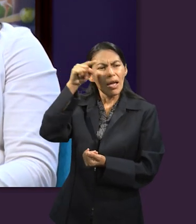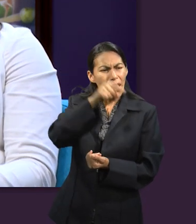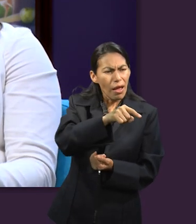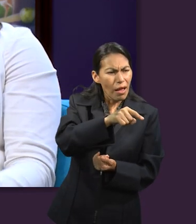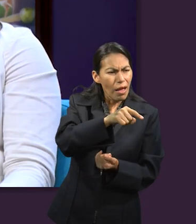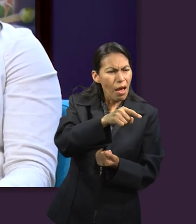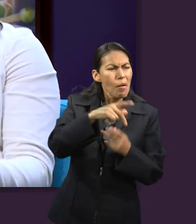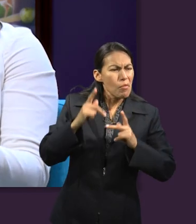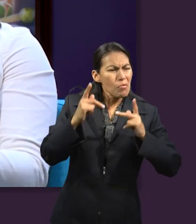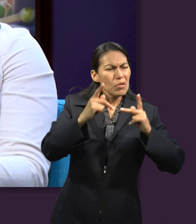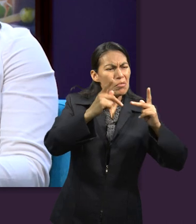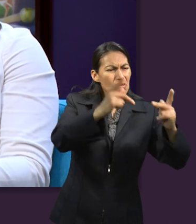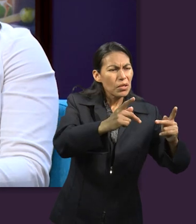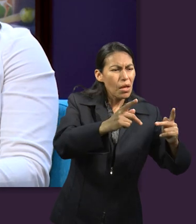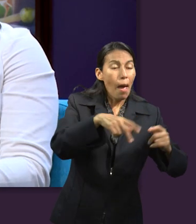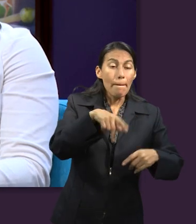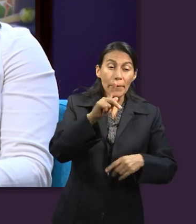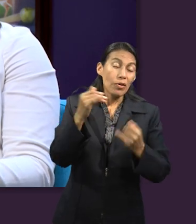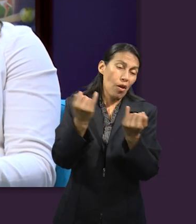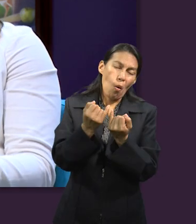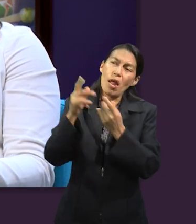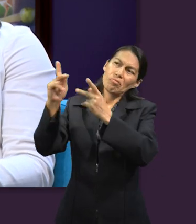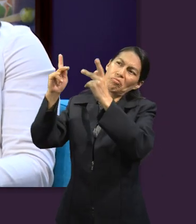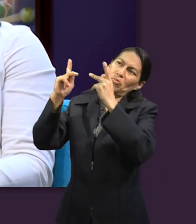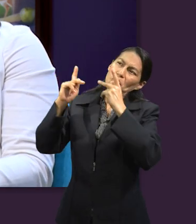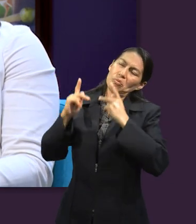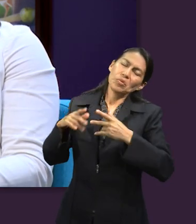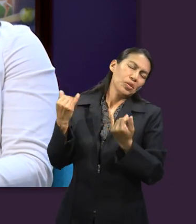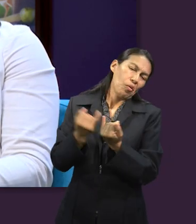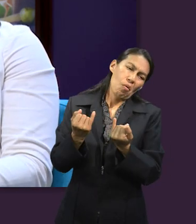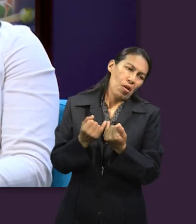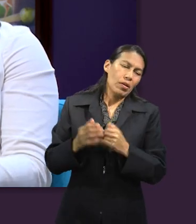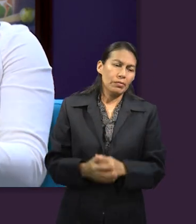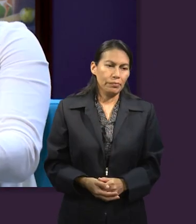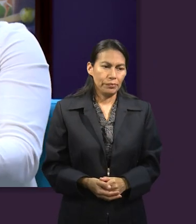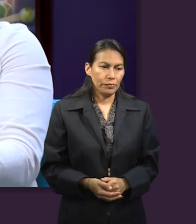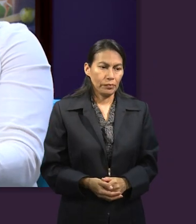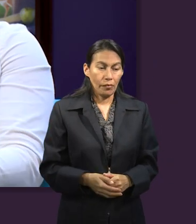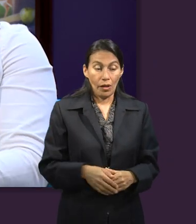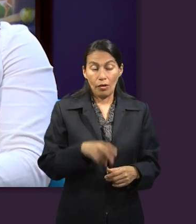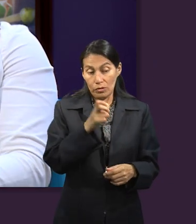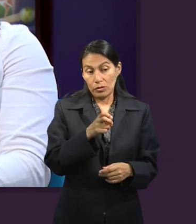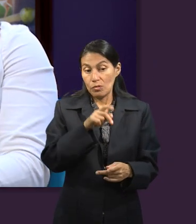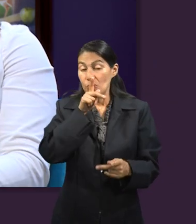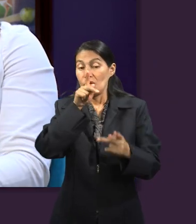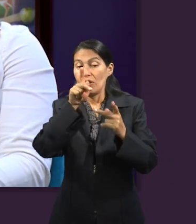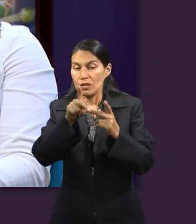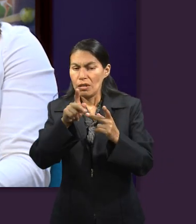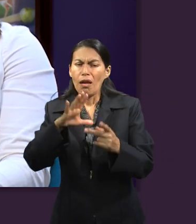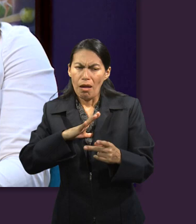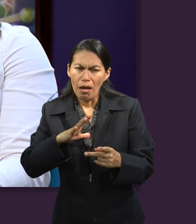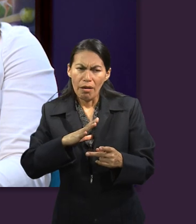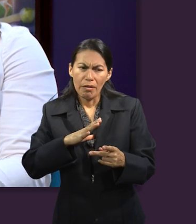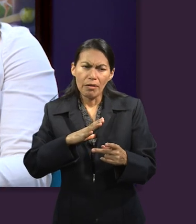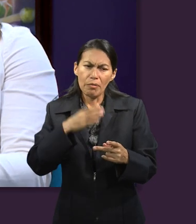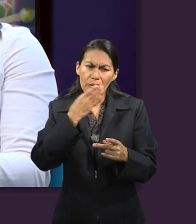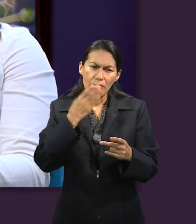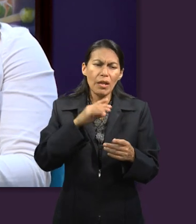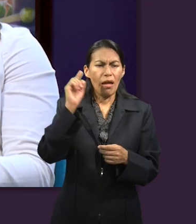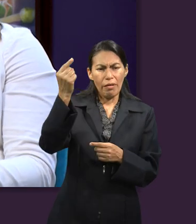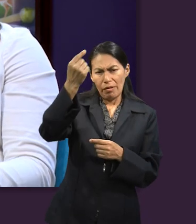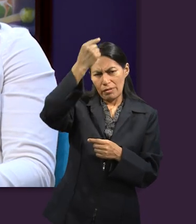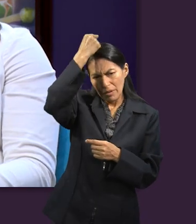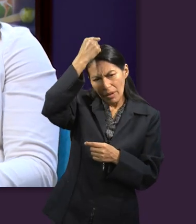pero dios también nos hace promesas a nosotros no y como evidencia de lo que promete están las profecías las